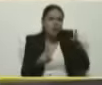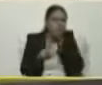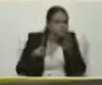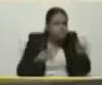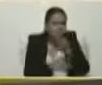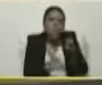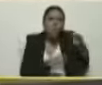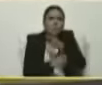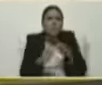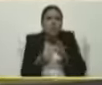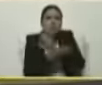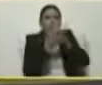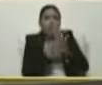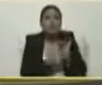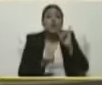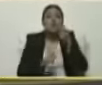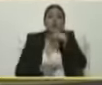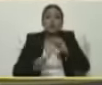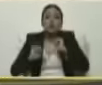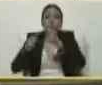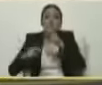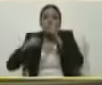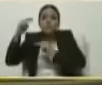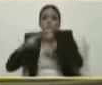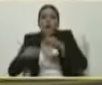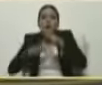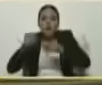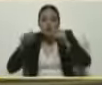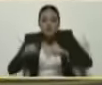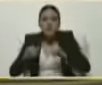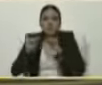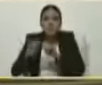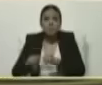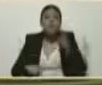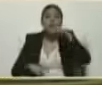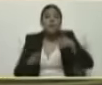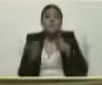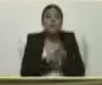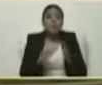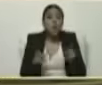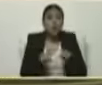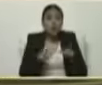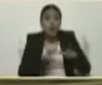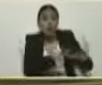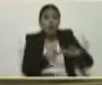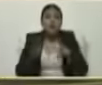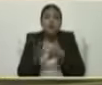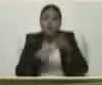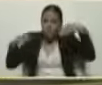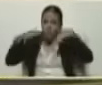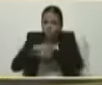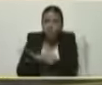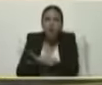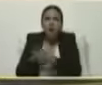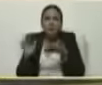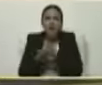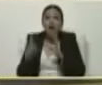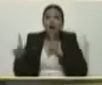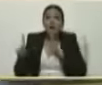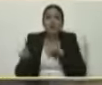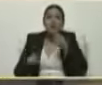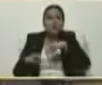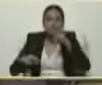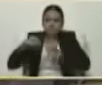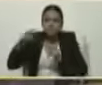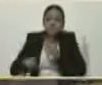estamos fabricando aquí. Y en el tema del tanque de almacenamiento ya se terminó el 100%. Te agradezco que me